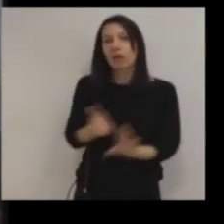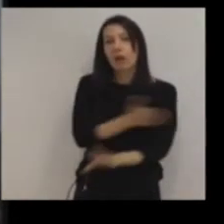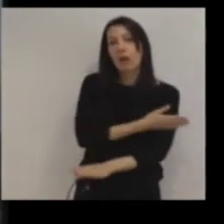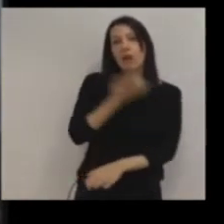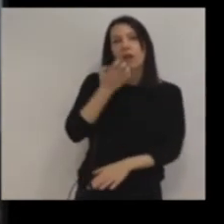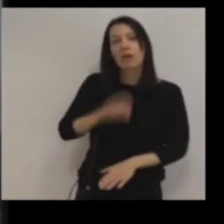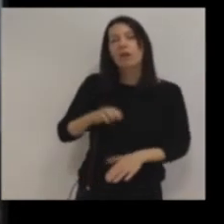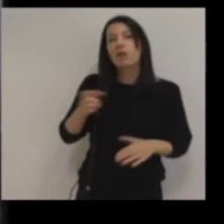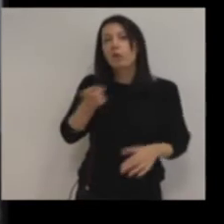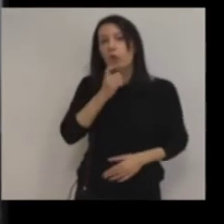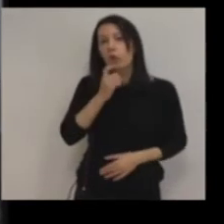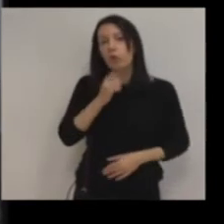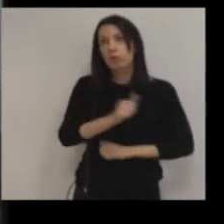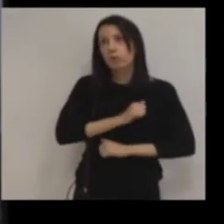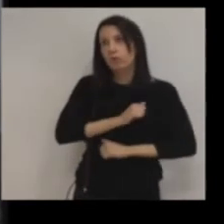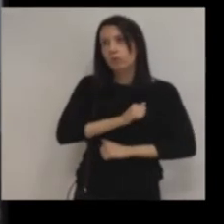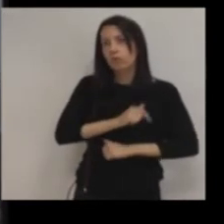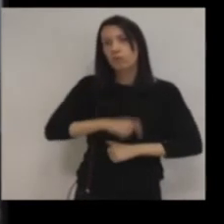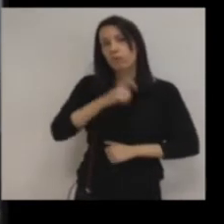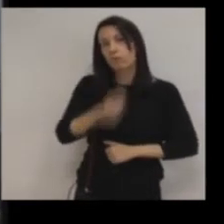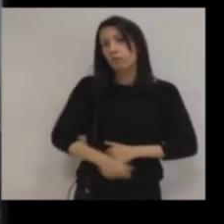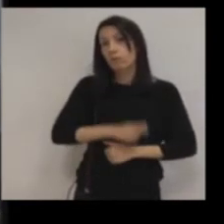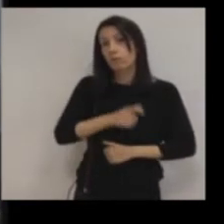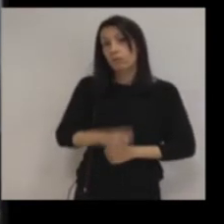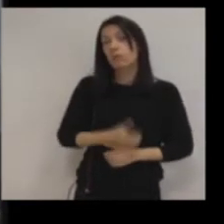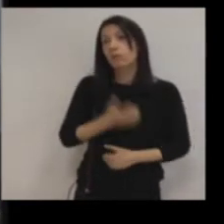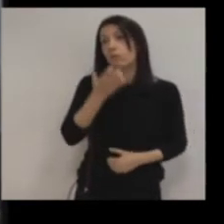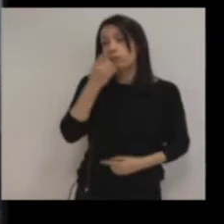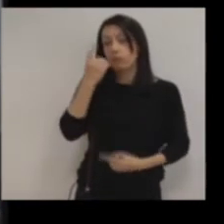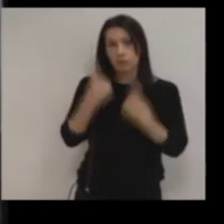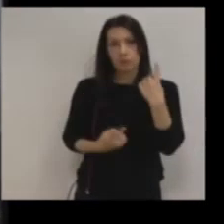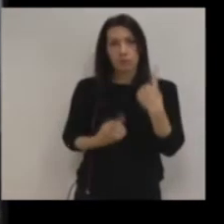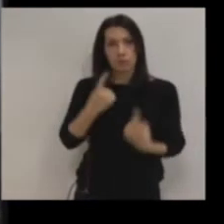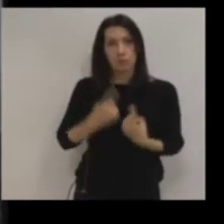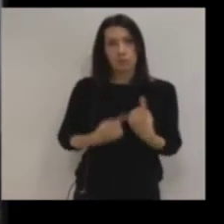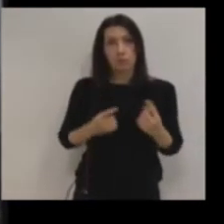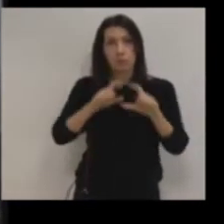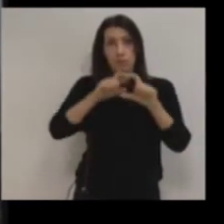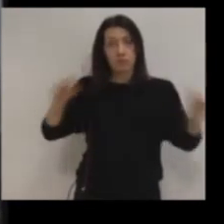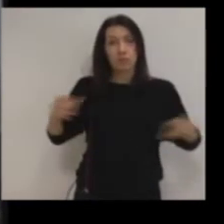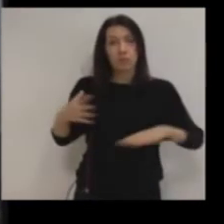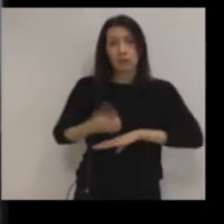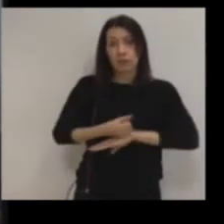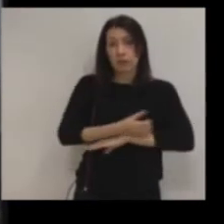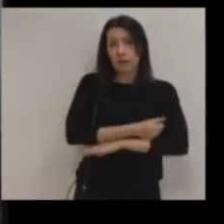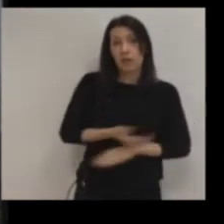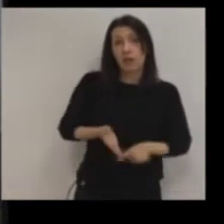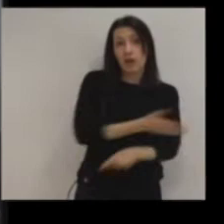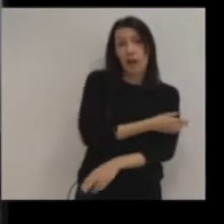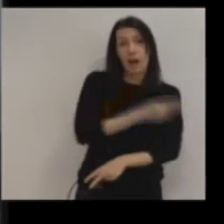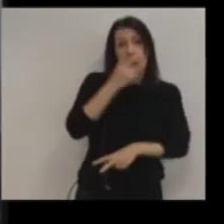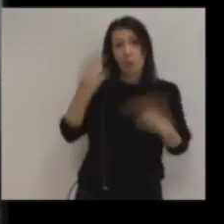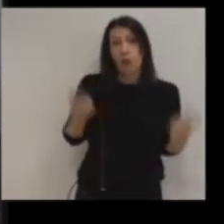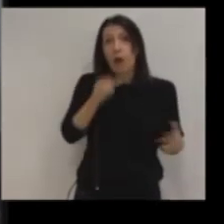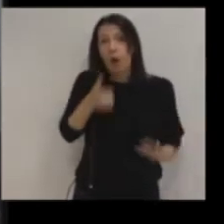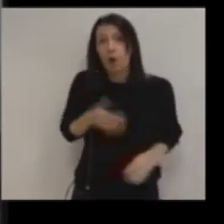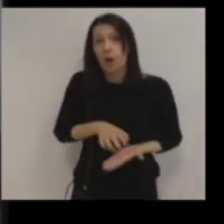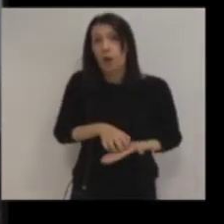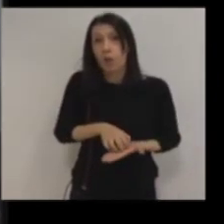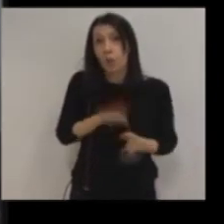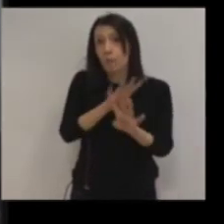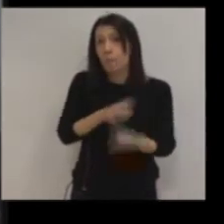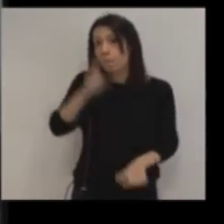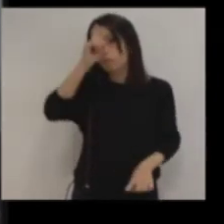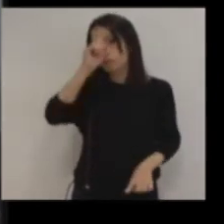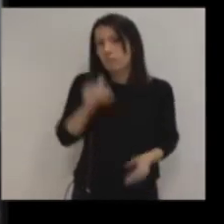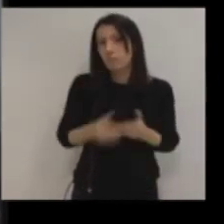reclamado, pero todo sigue ahí. Y es el caso de alguna compañía ferroviaria que antes era pública y ahora no se sabe,